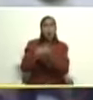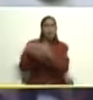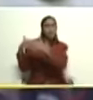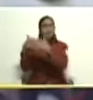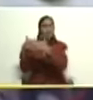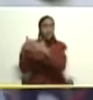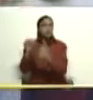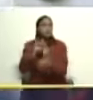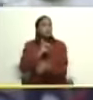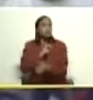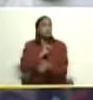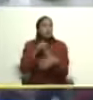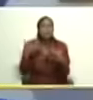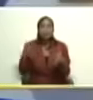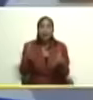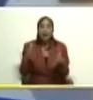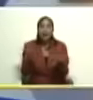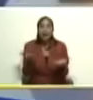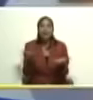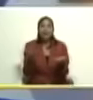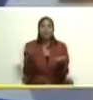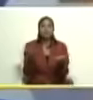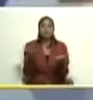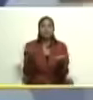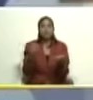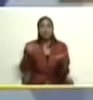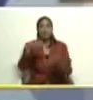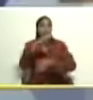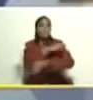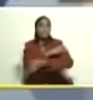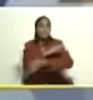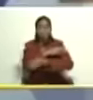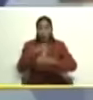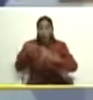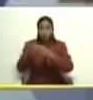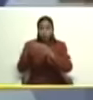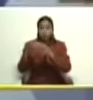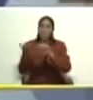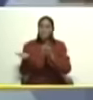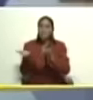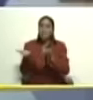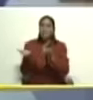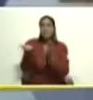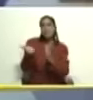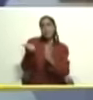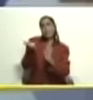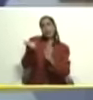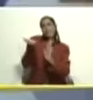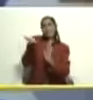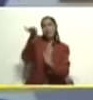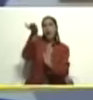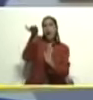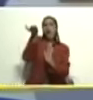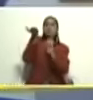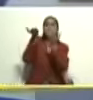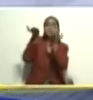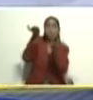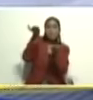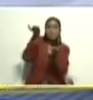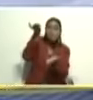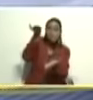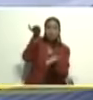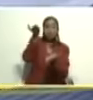asustado, de un continente donde está emergiendo la extrema derecha que nos trajo hace 50 años el holocausto y nos trajo el